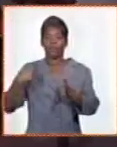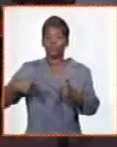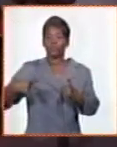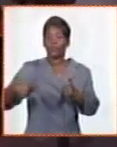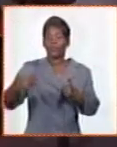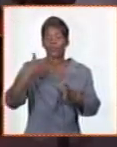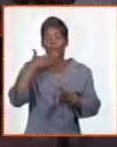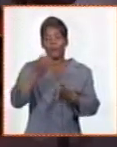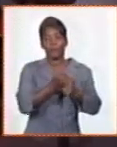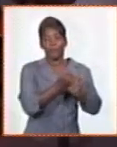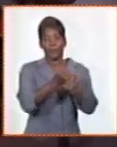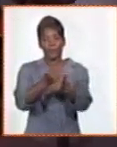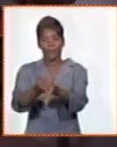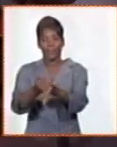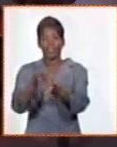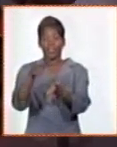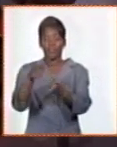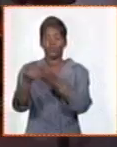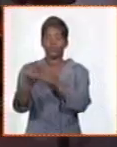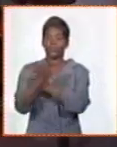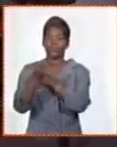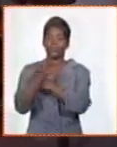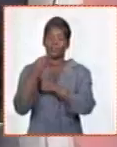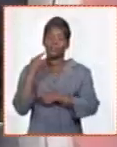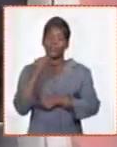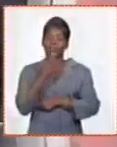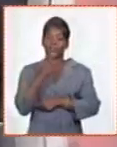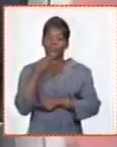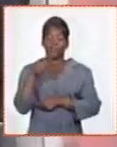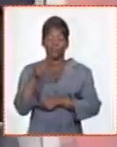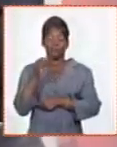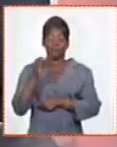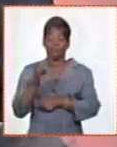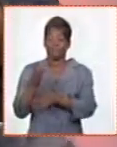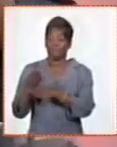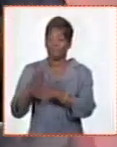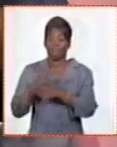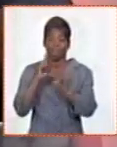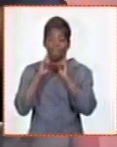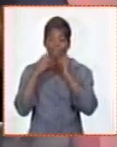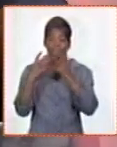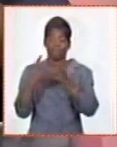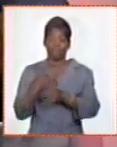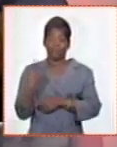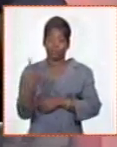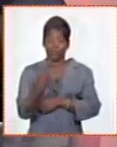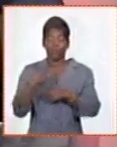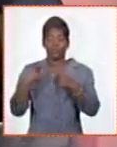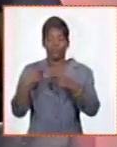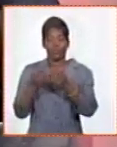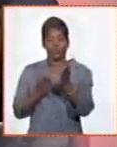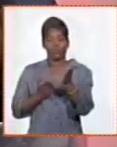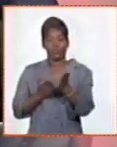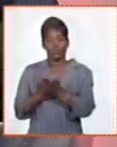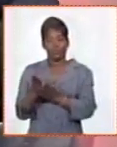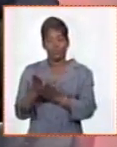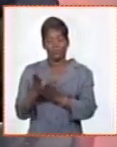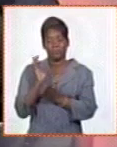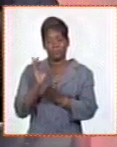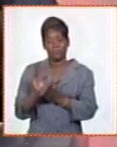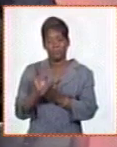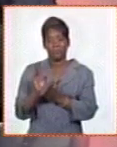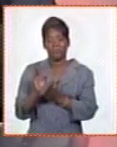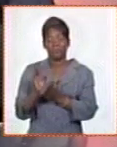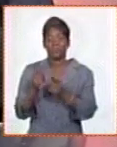nombre de Martí, y eso te puedes imaginar lo que significa para eso que también Martí llamó la altivez